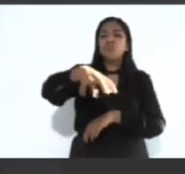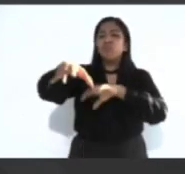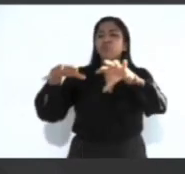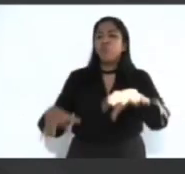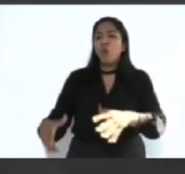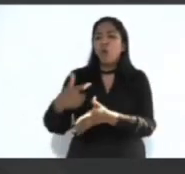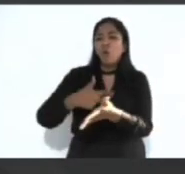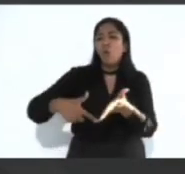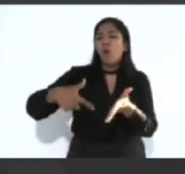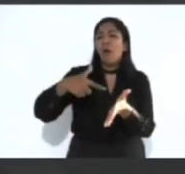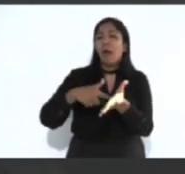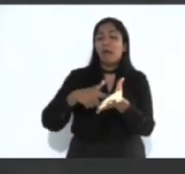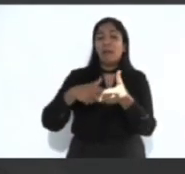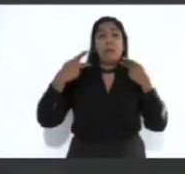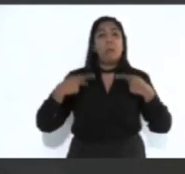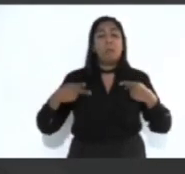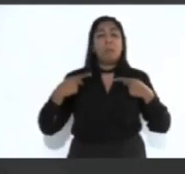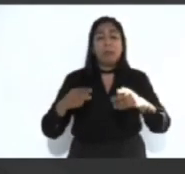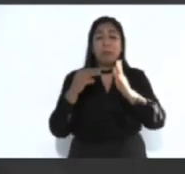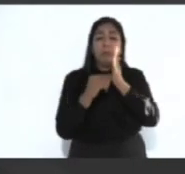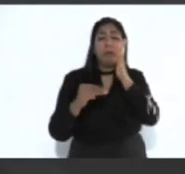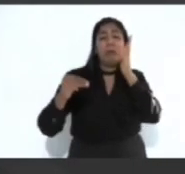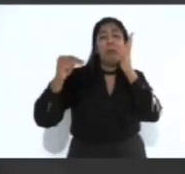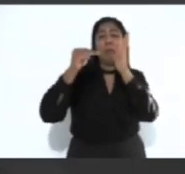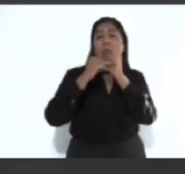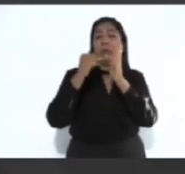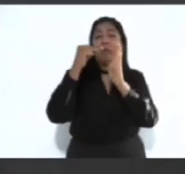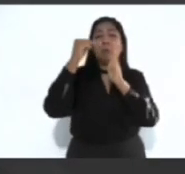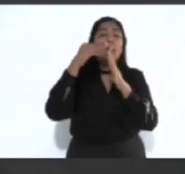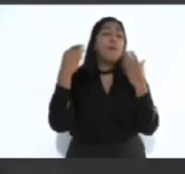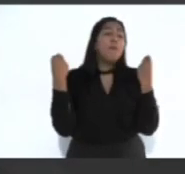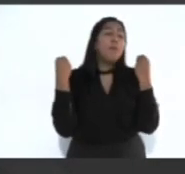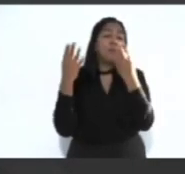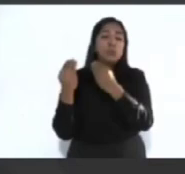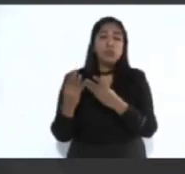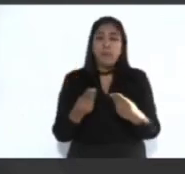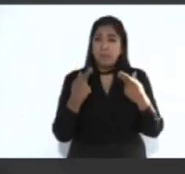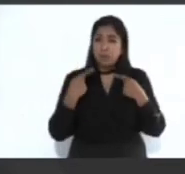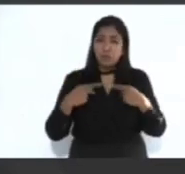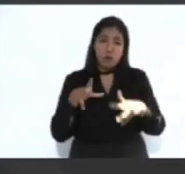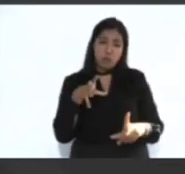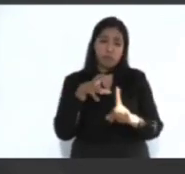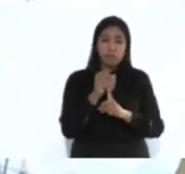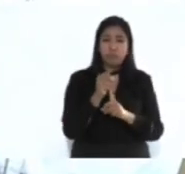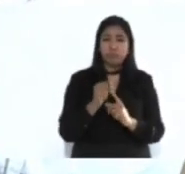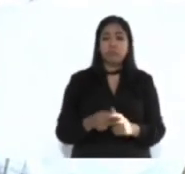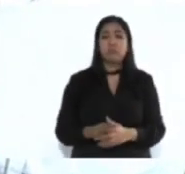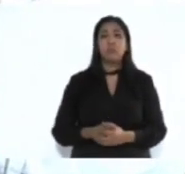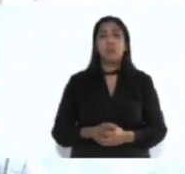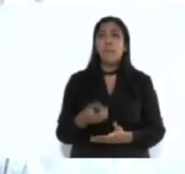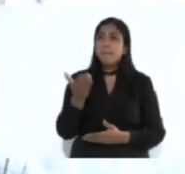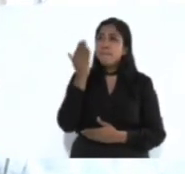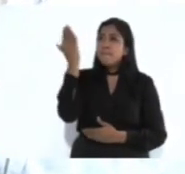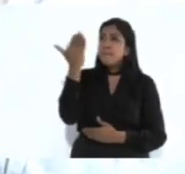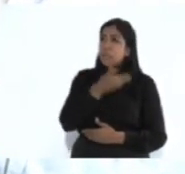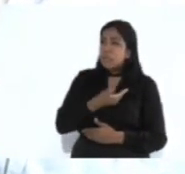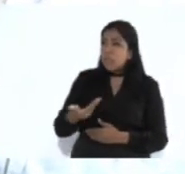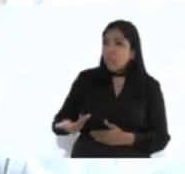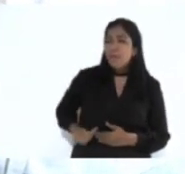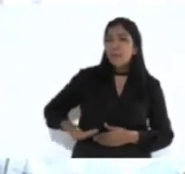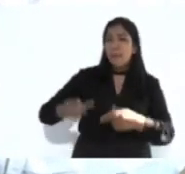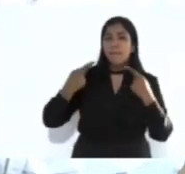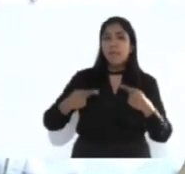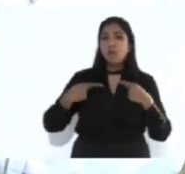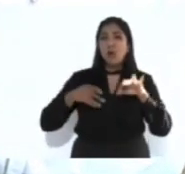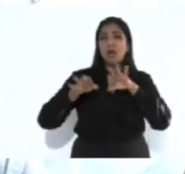de mexicanos. Señor presidente, los trabajadores electricistas de Comisión Federal